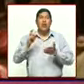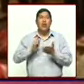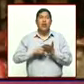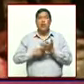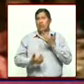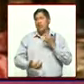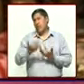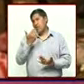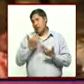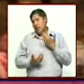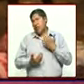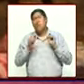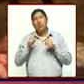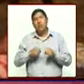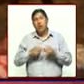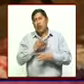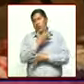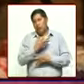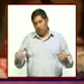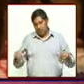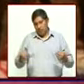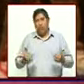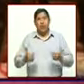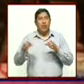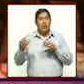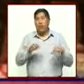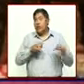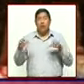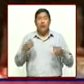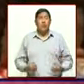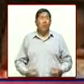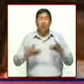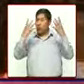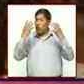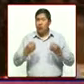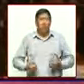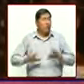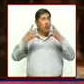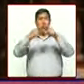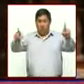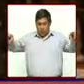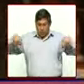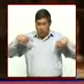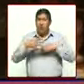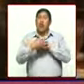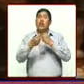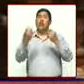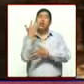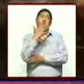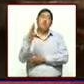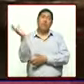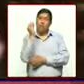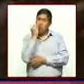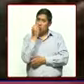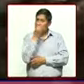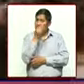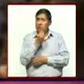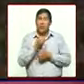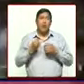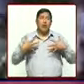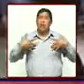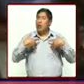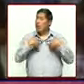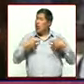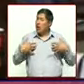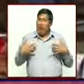estos incendios forestales, para poder sofocar, porque se han consumido muchas hectáreas de terreno, de fauna, de flora, de diversidad